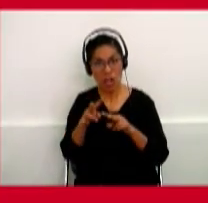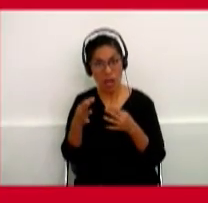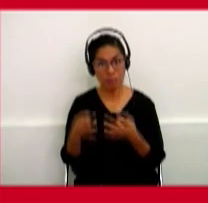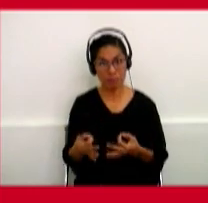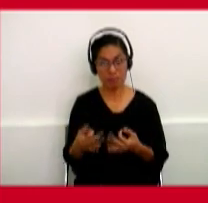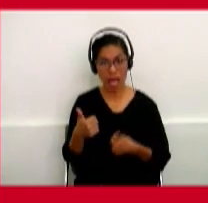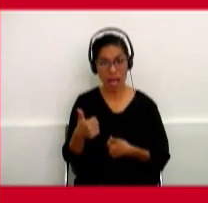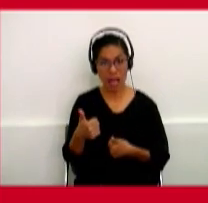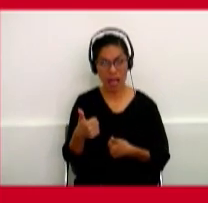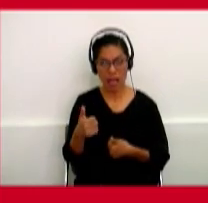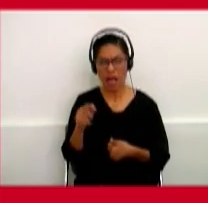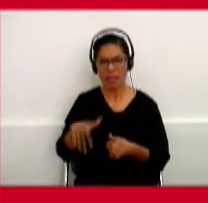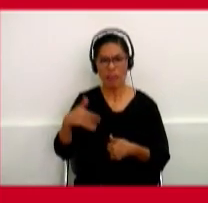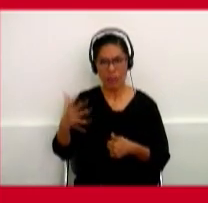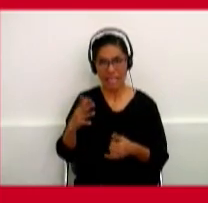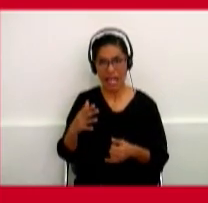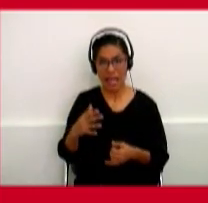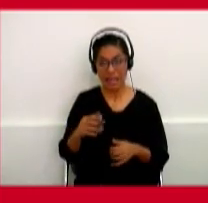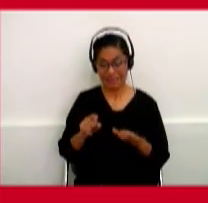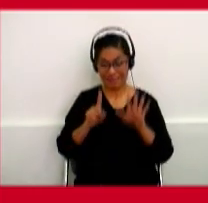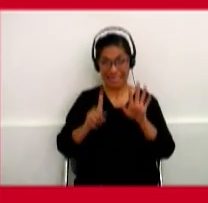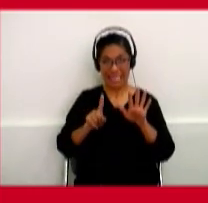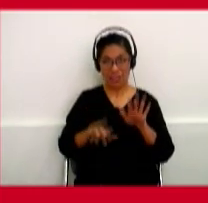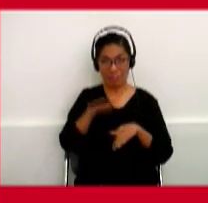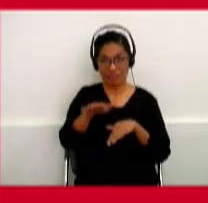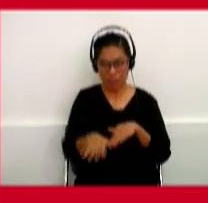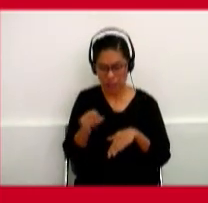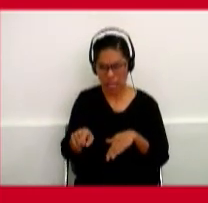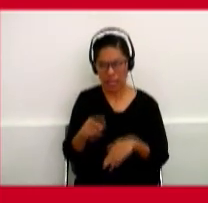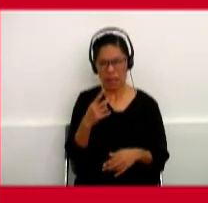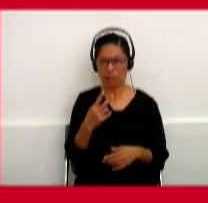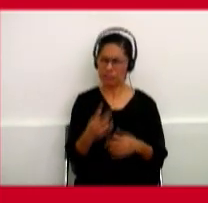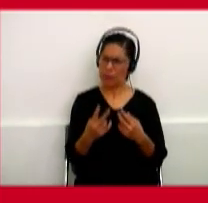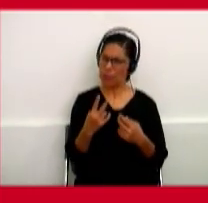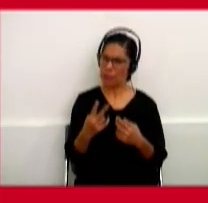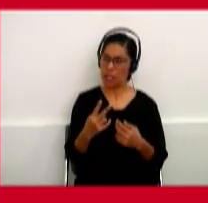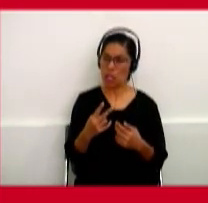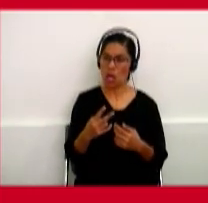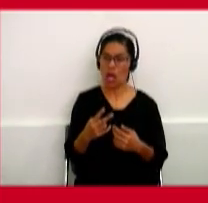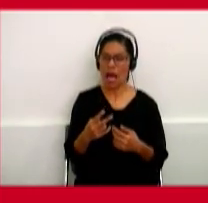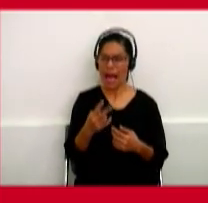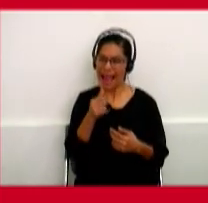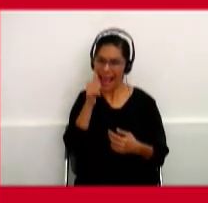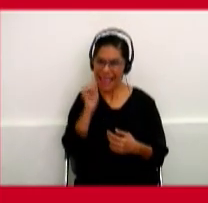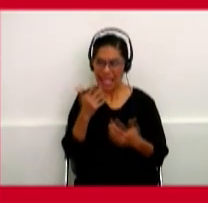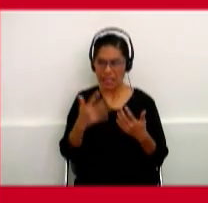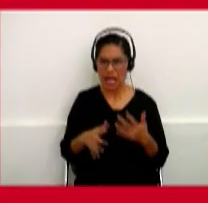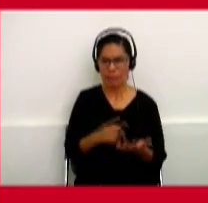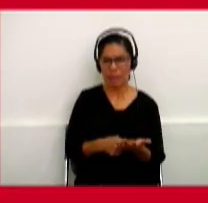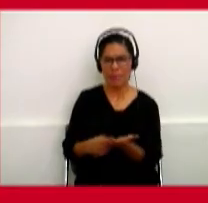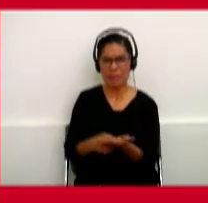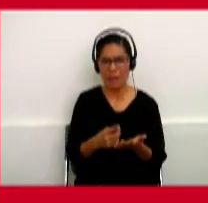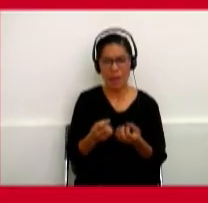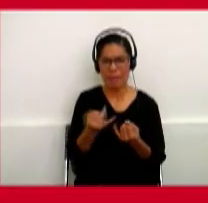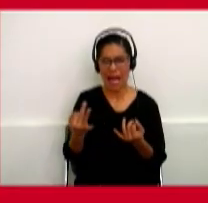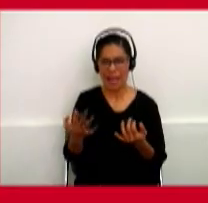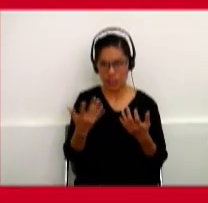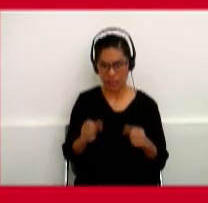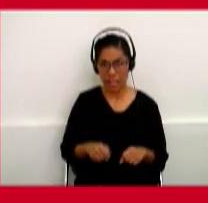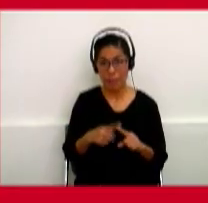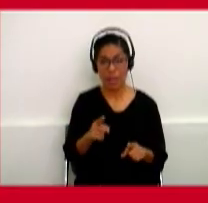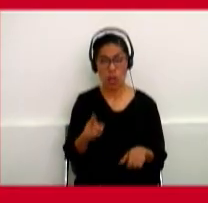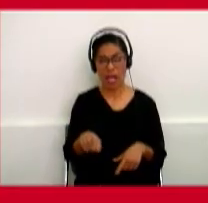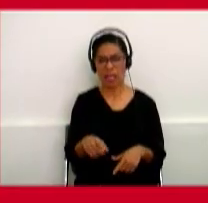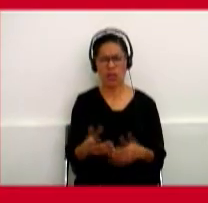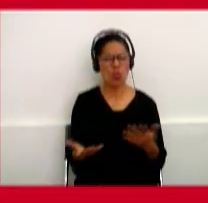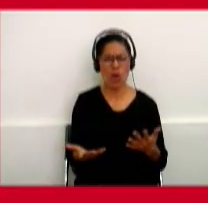última etapa, bueno, hacemos la integración. Han habido algunas discusiones muy simpáticas ayer sobre esto justamente. Y hay un riesgo asociado con